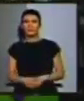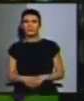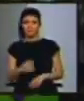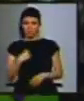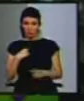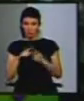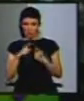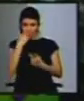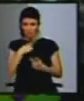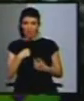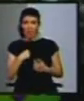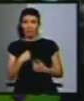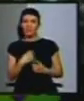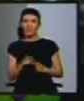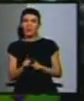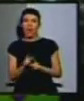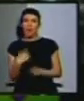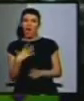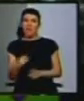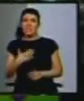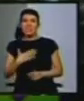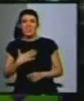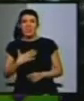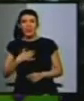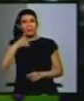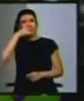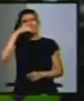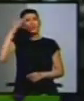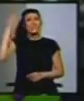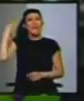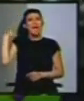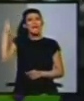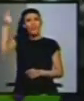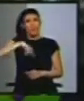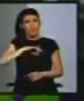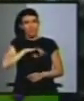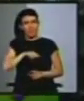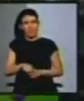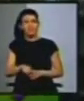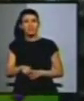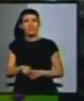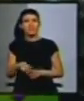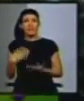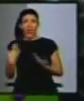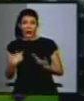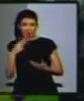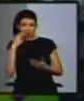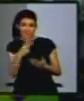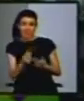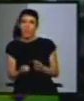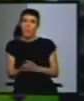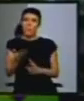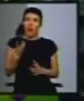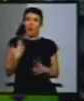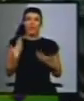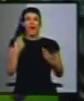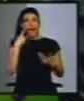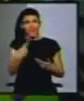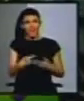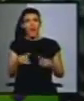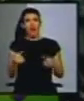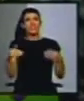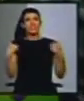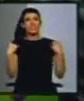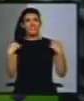Yo personalmente es como un hijo, o sea, de hace tanto tiempo que llegó a Chile y ver toda esta moda y ver que los gimnasios están repletos